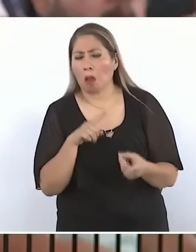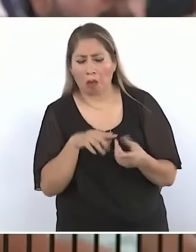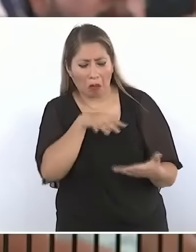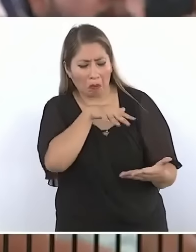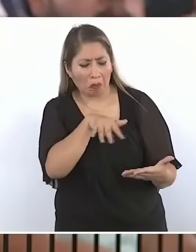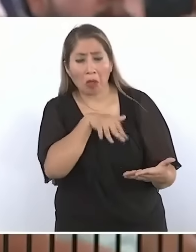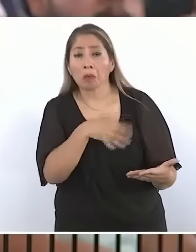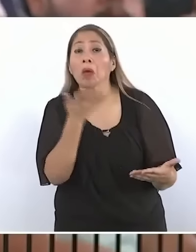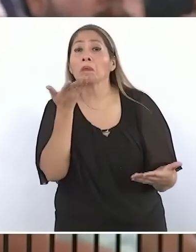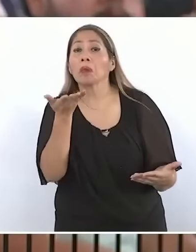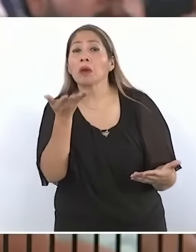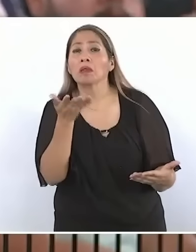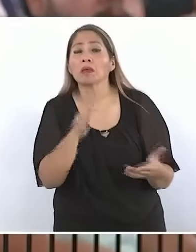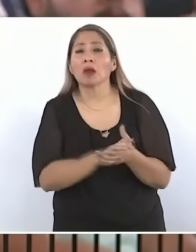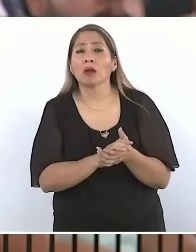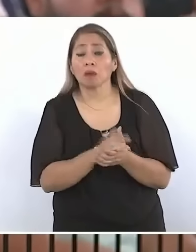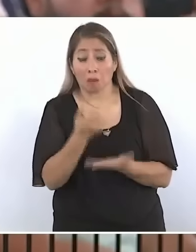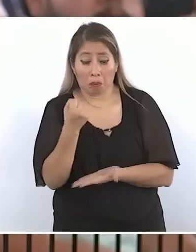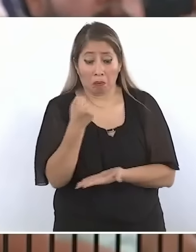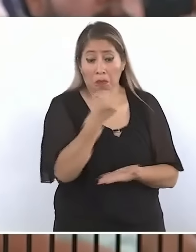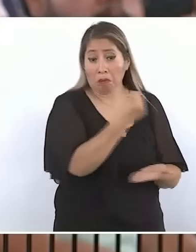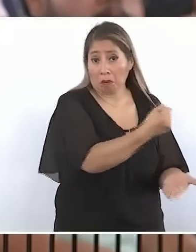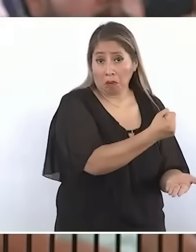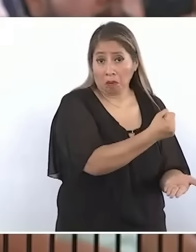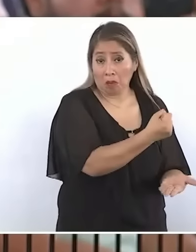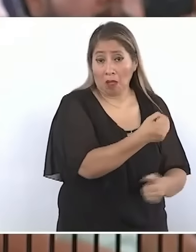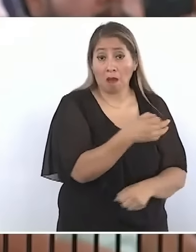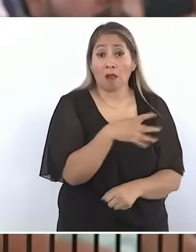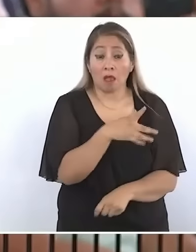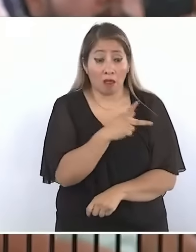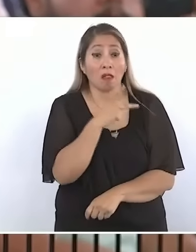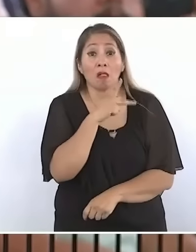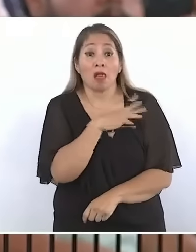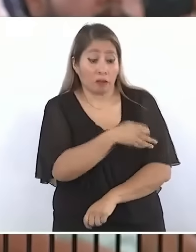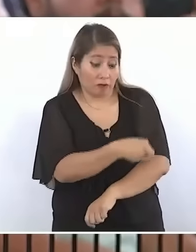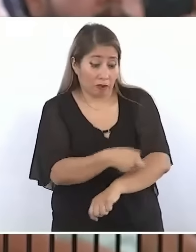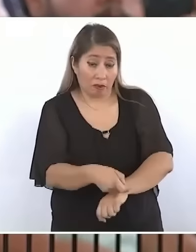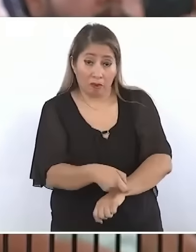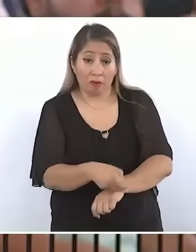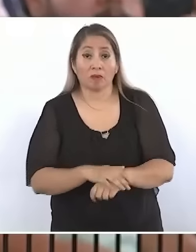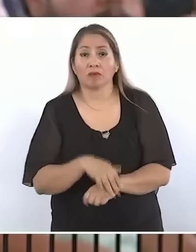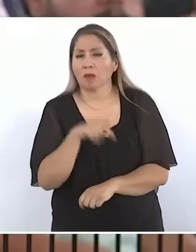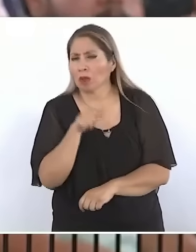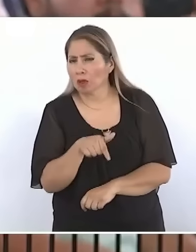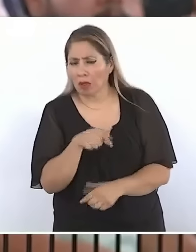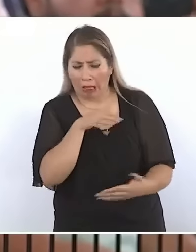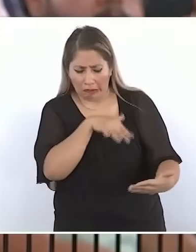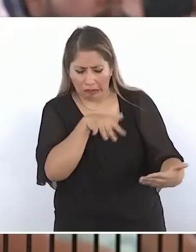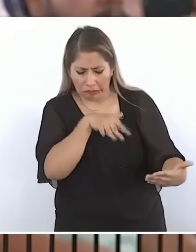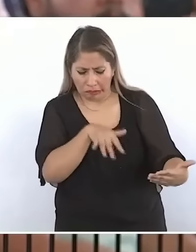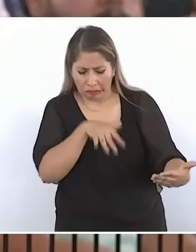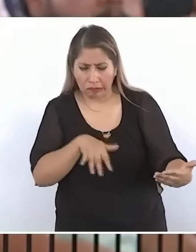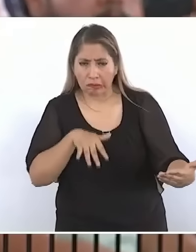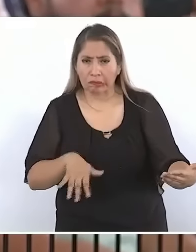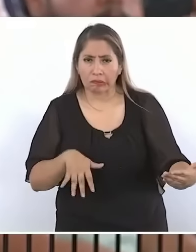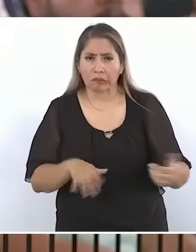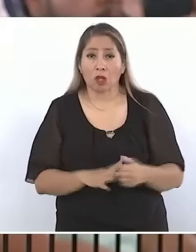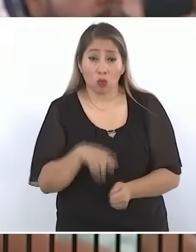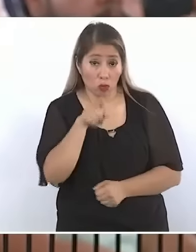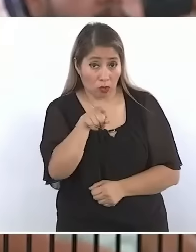pedía también la indemnización para los deudos de pasta de conchos, y así lo hizo, los